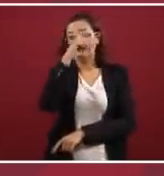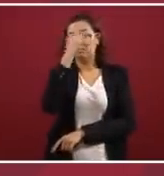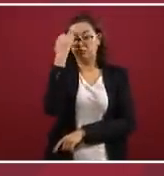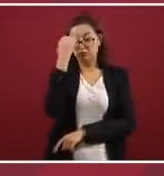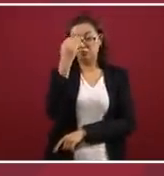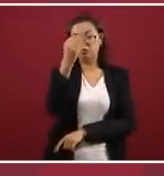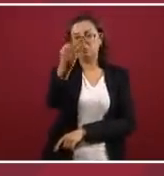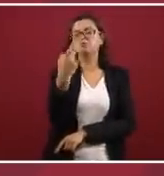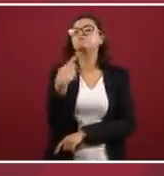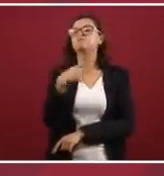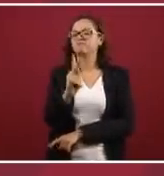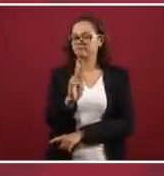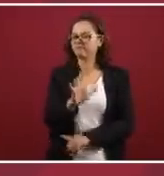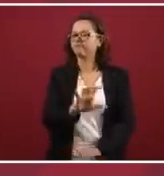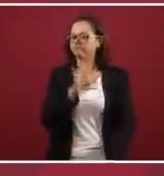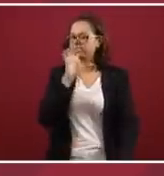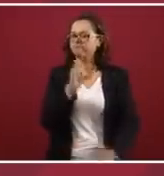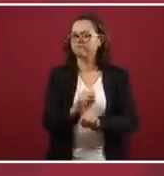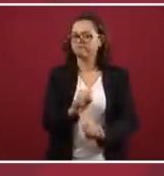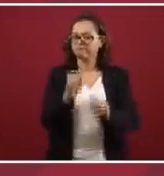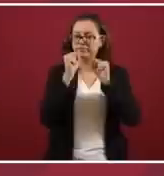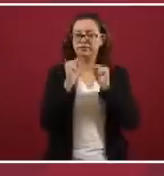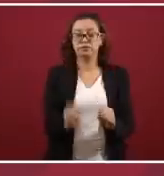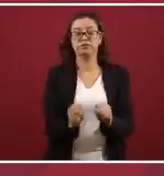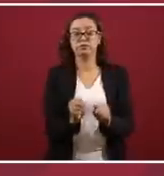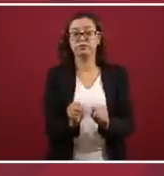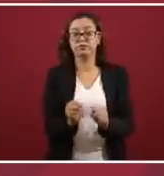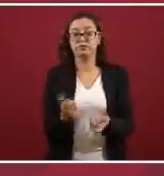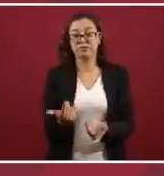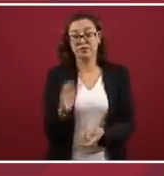Acuérdense que tenemos que levantar